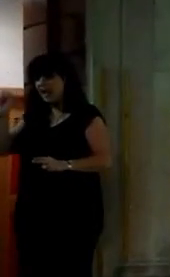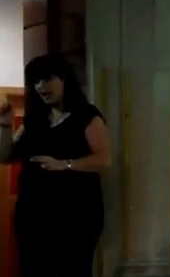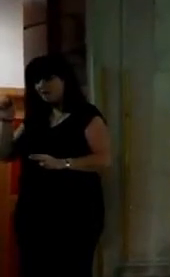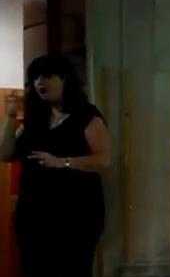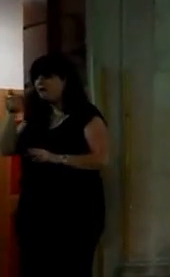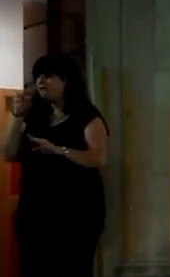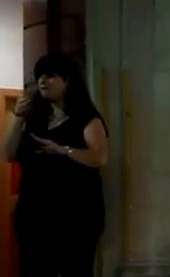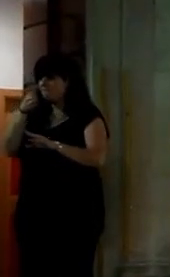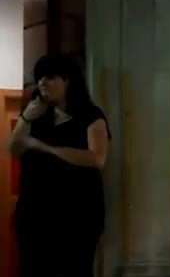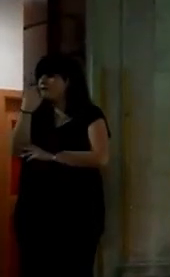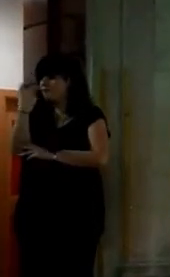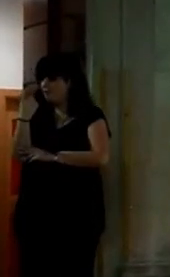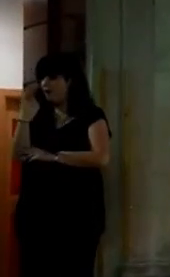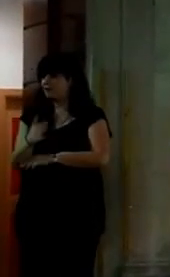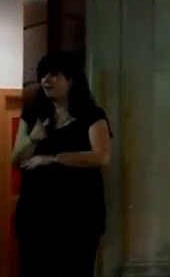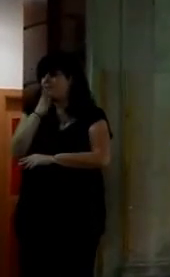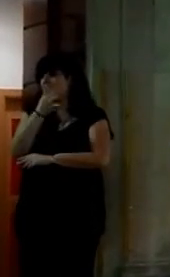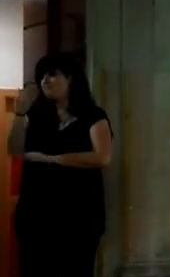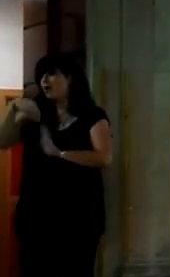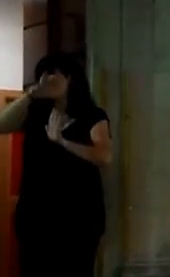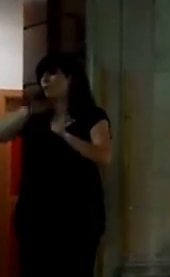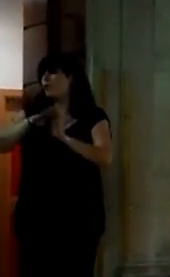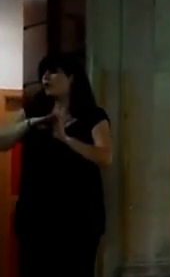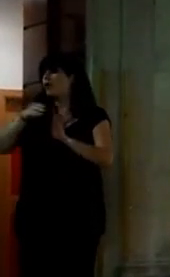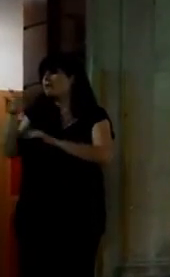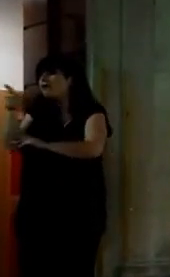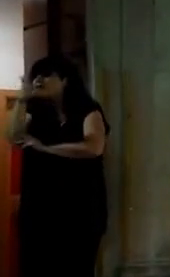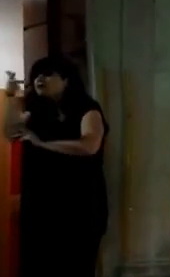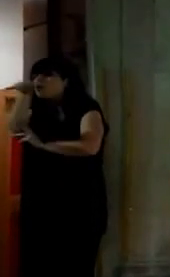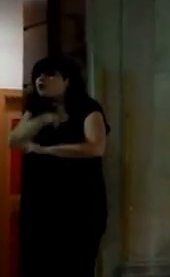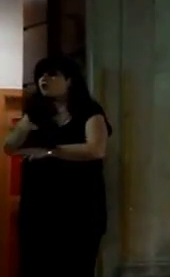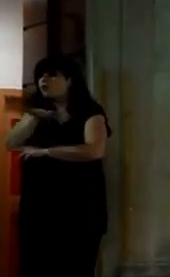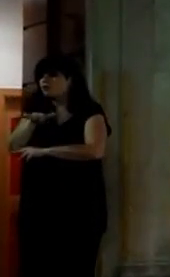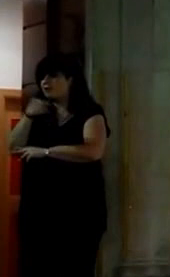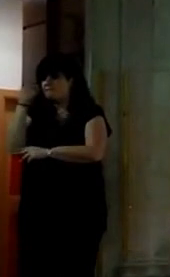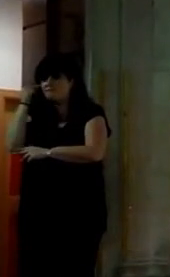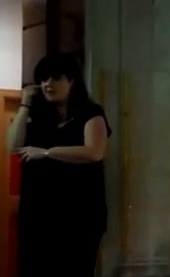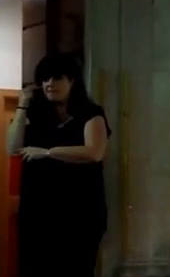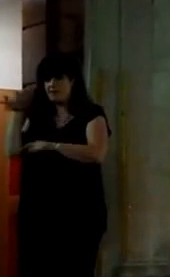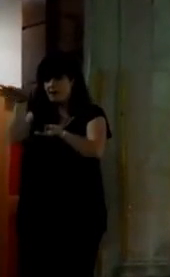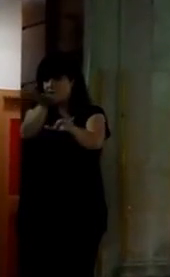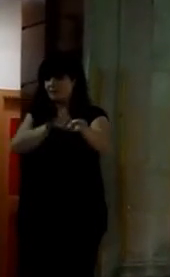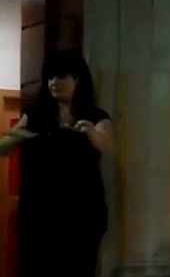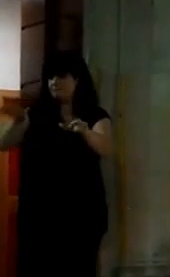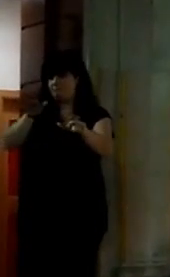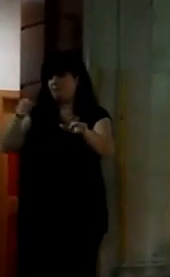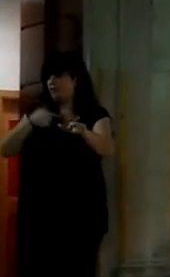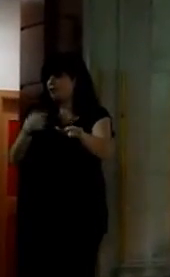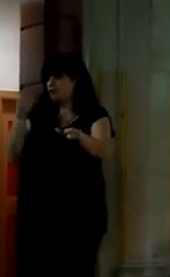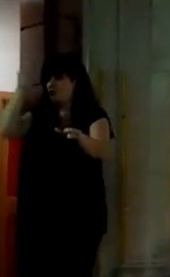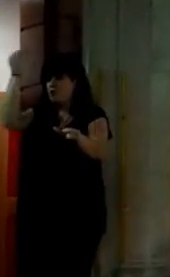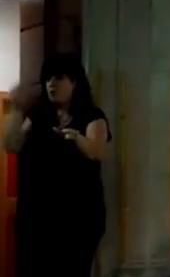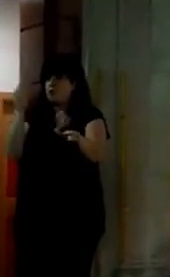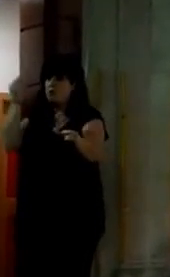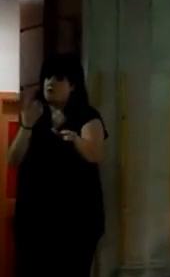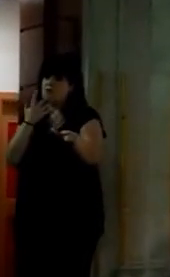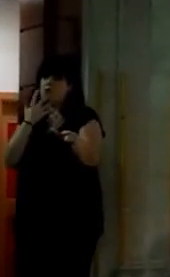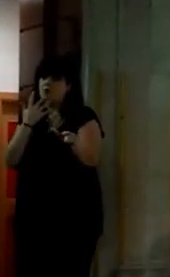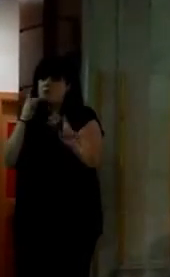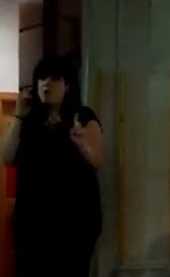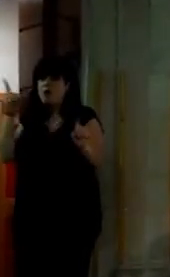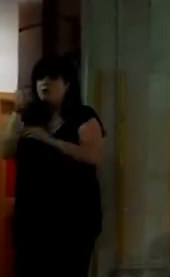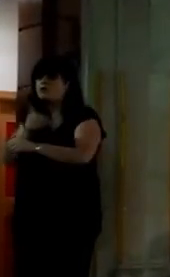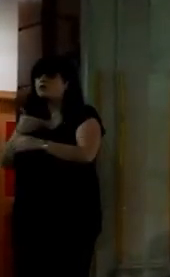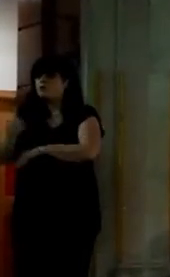que por certo é un programa que se grava nunha illa filipina, e xa estaría ben, pero que ben, que a partir